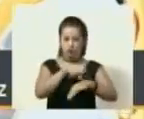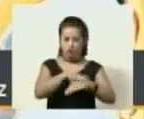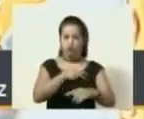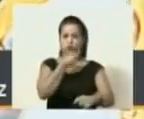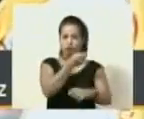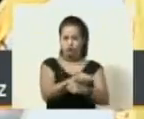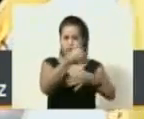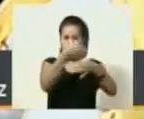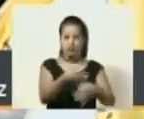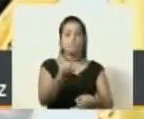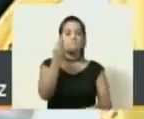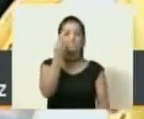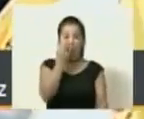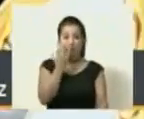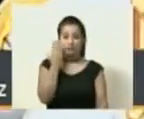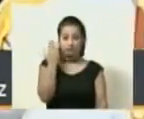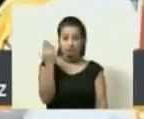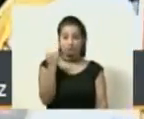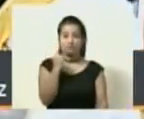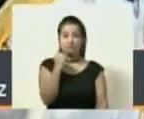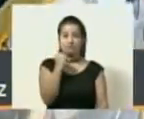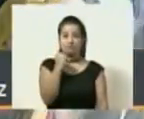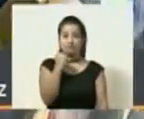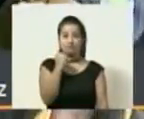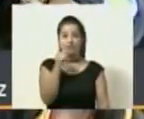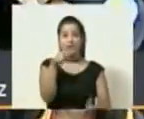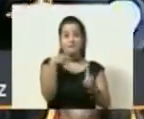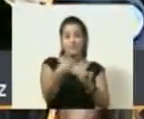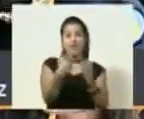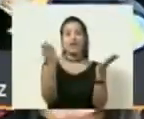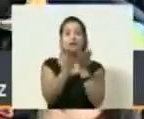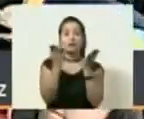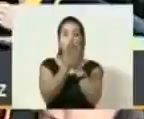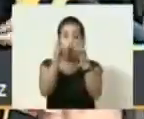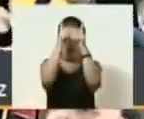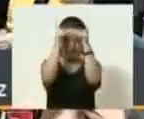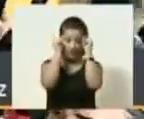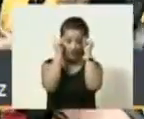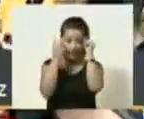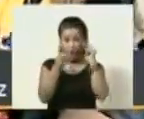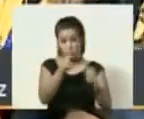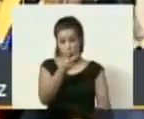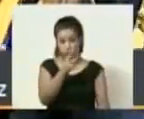comunitario, médica, que a su vez estudió enfermería.